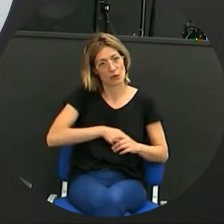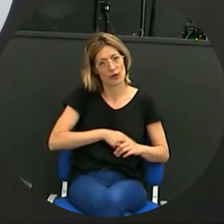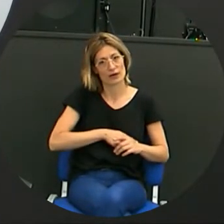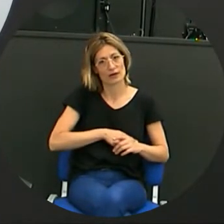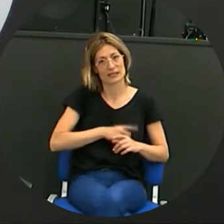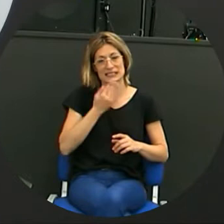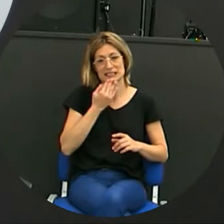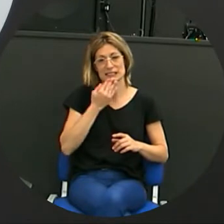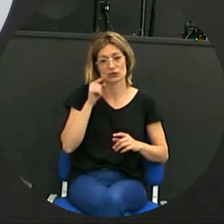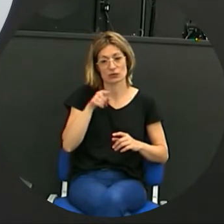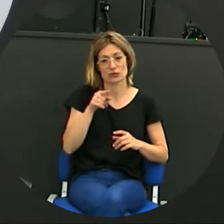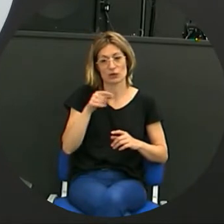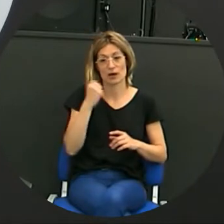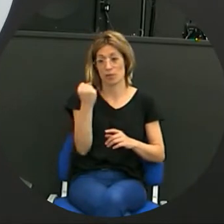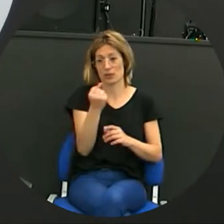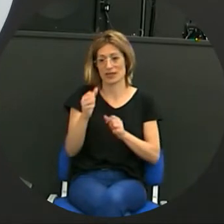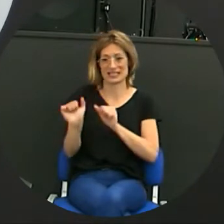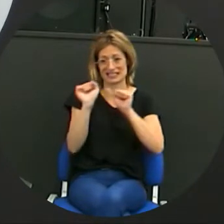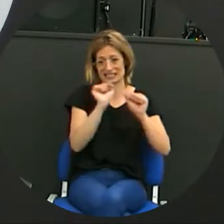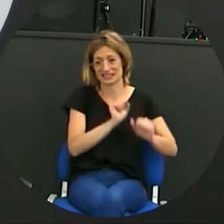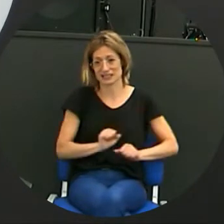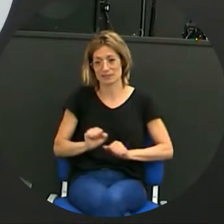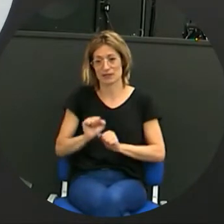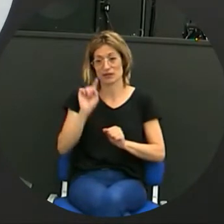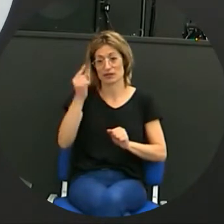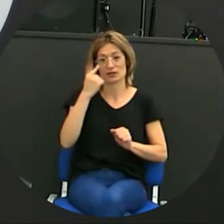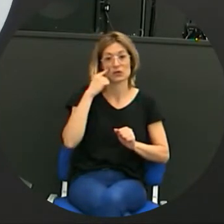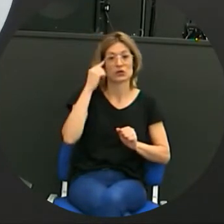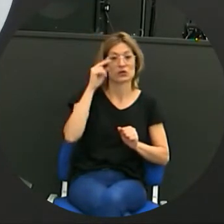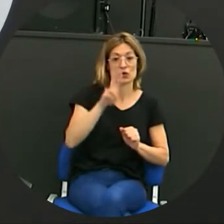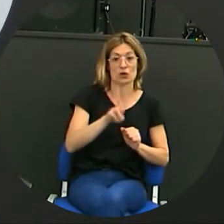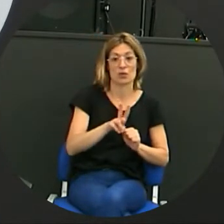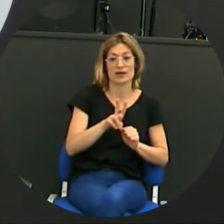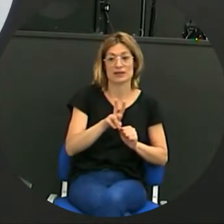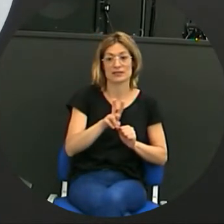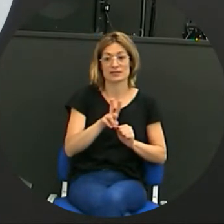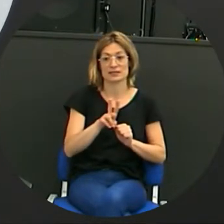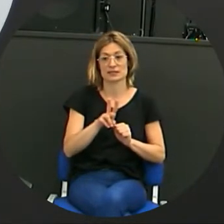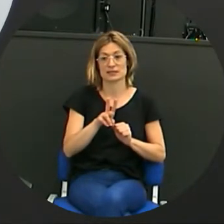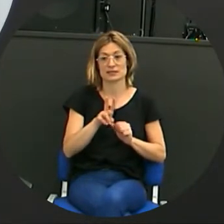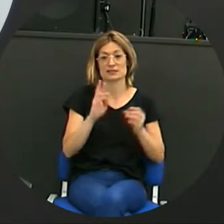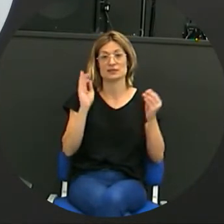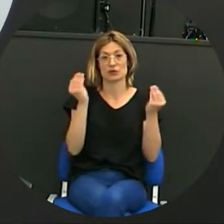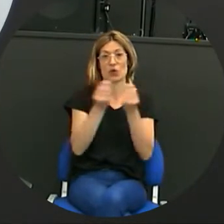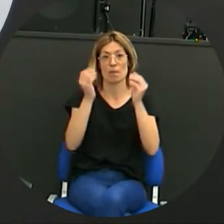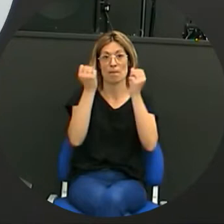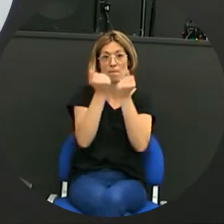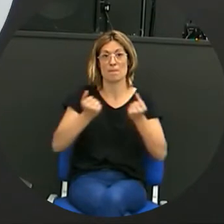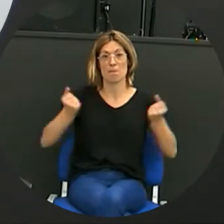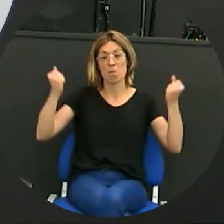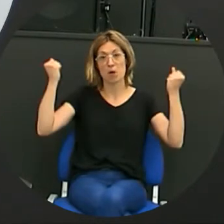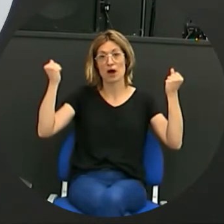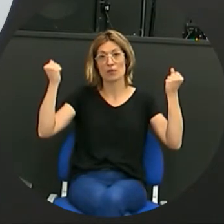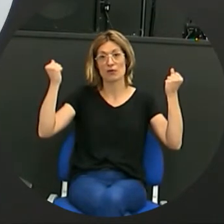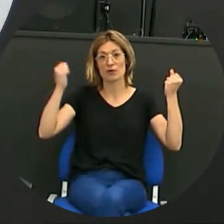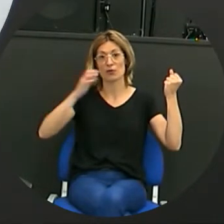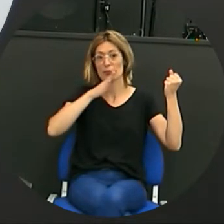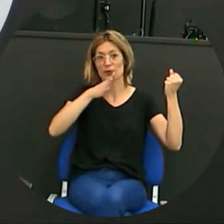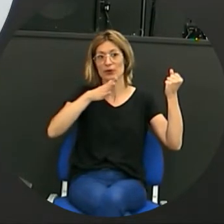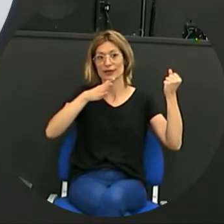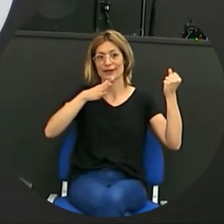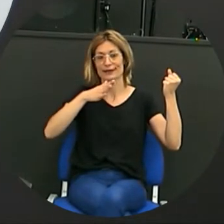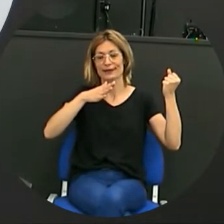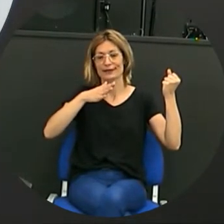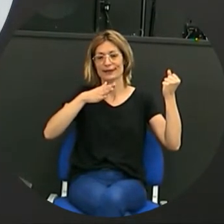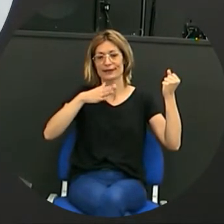y el respaldo de Dios sobre Pablo frente a ese mago y los demonios que se manifestaban, el